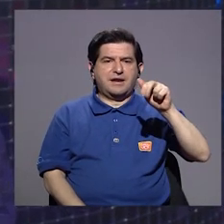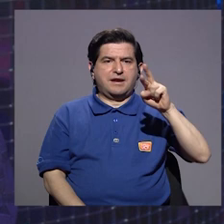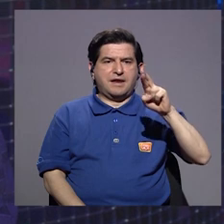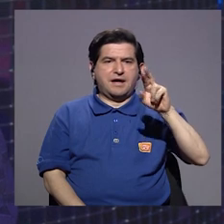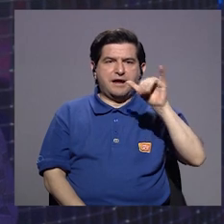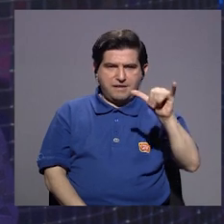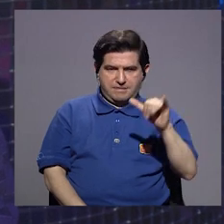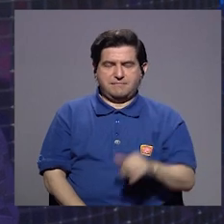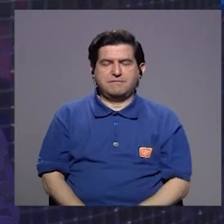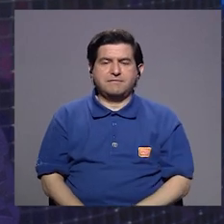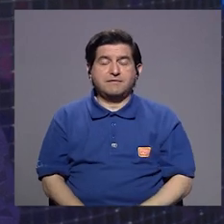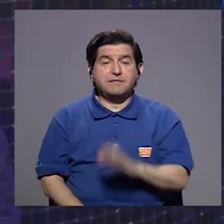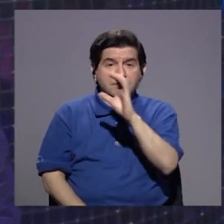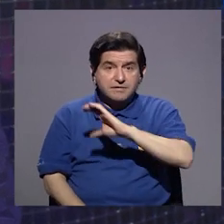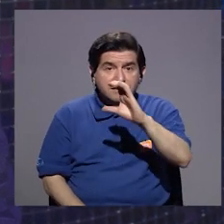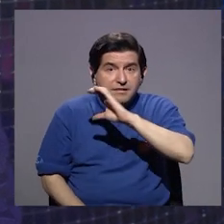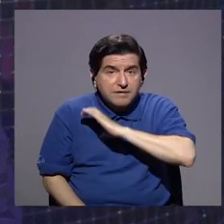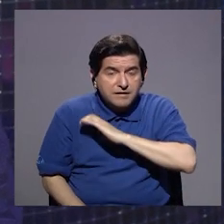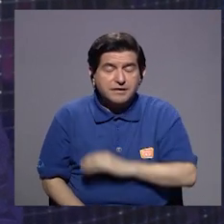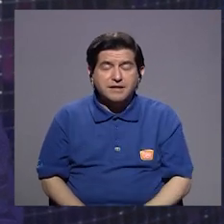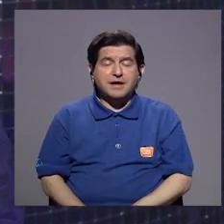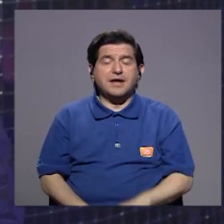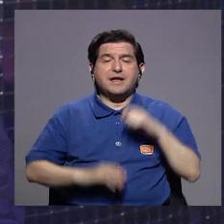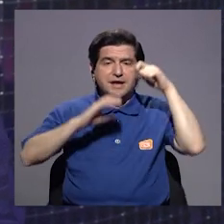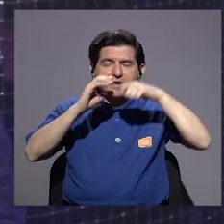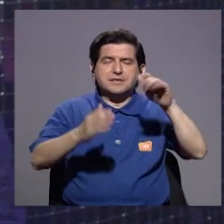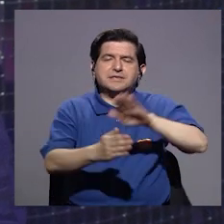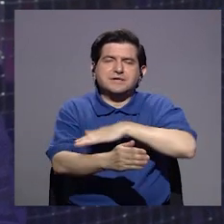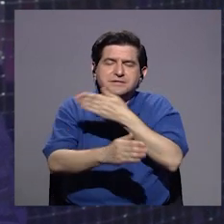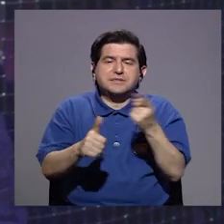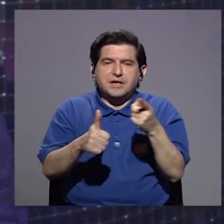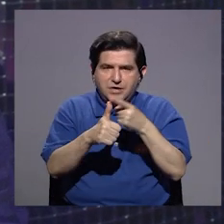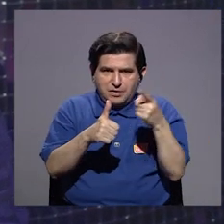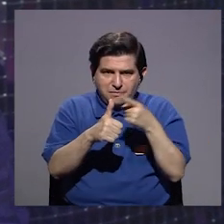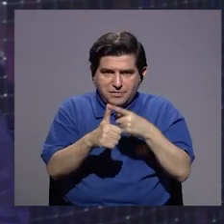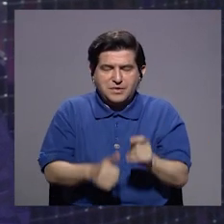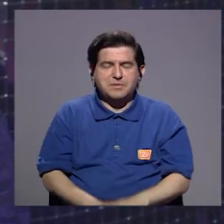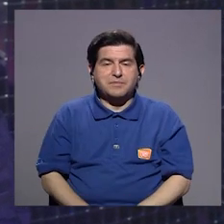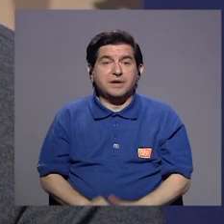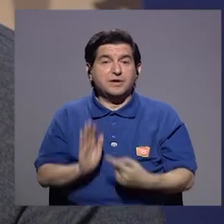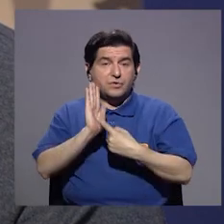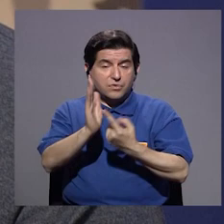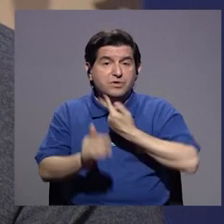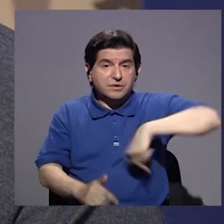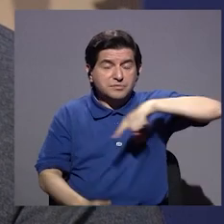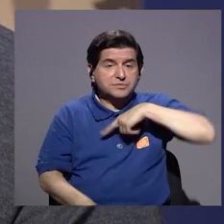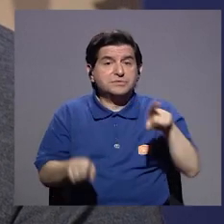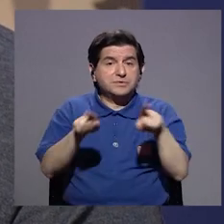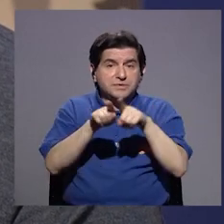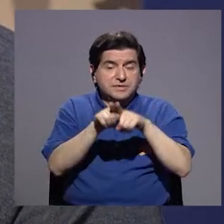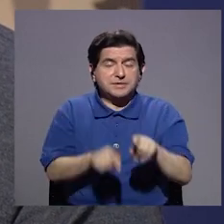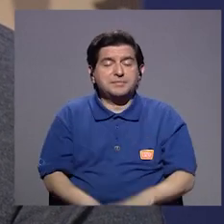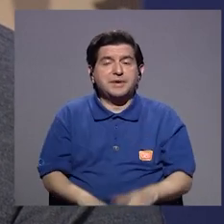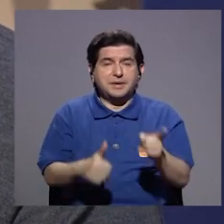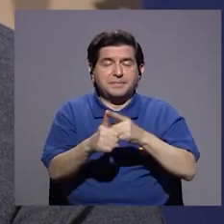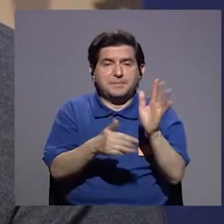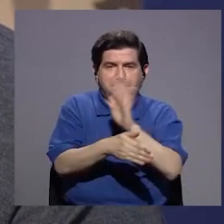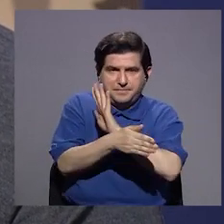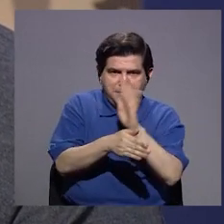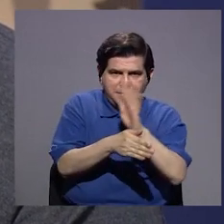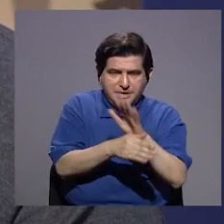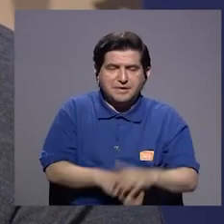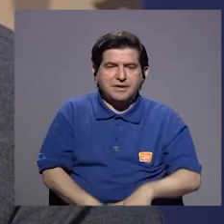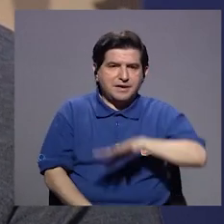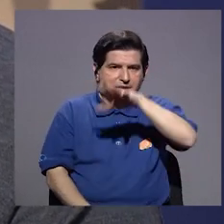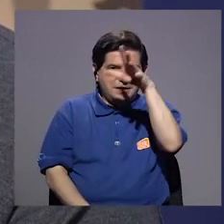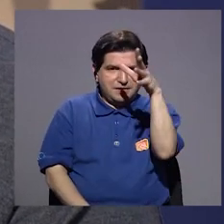traducción, que la particularidad es que es cine musical, es el primer musical que escribimos en el festival y a su vez es la primera película